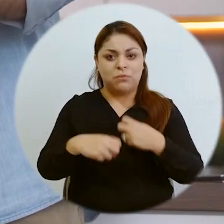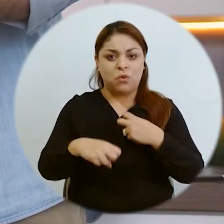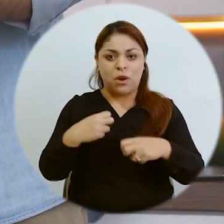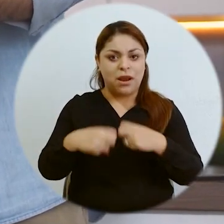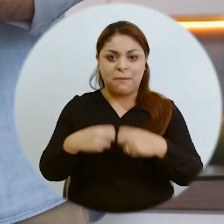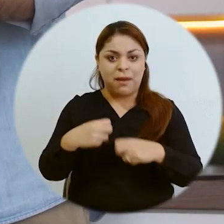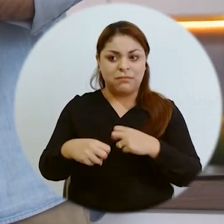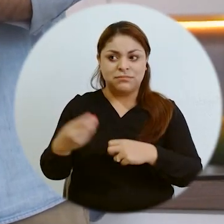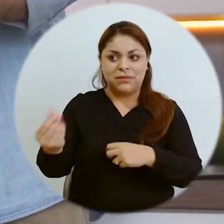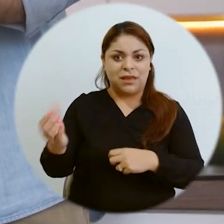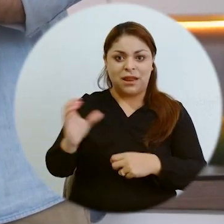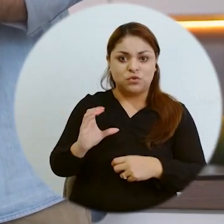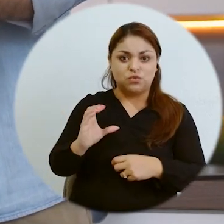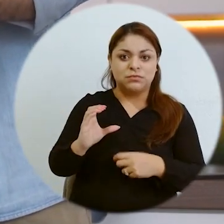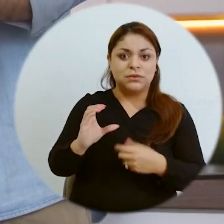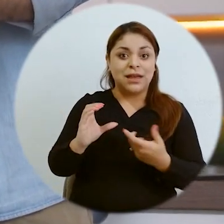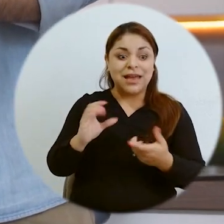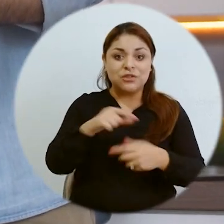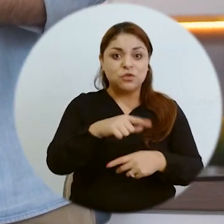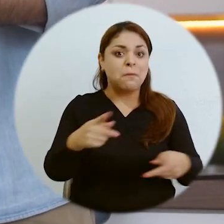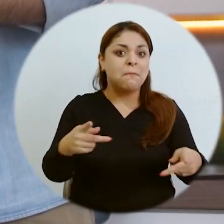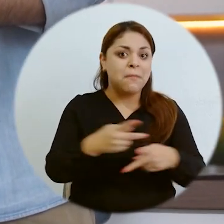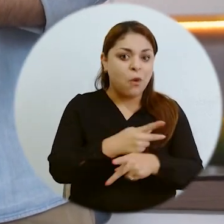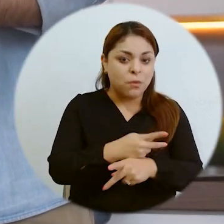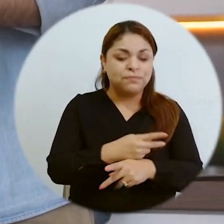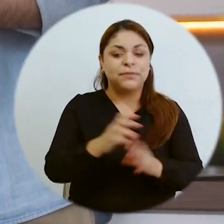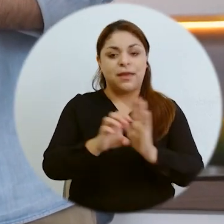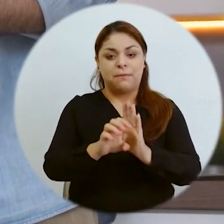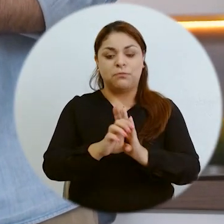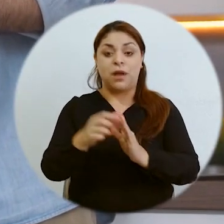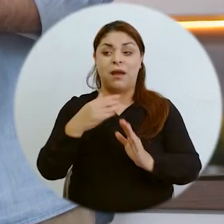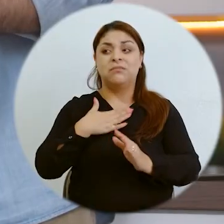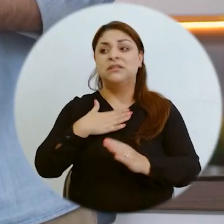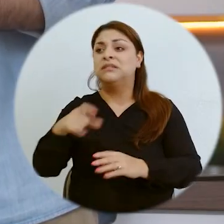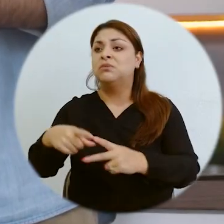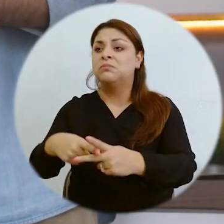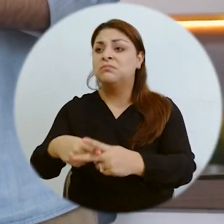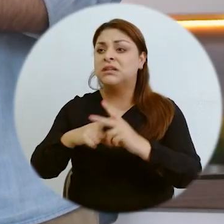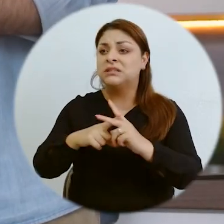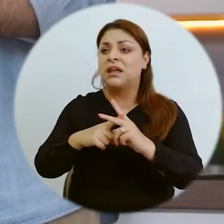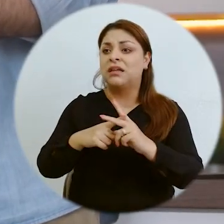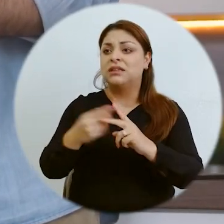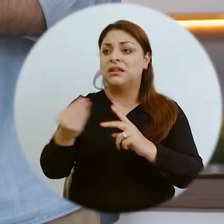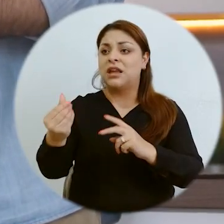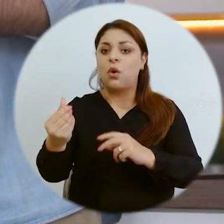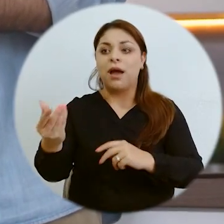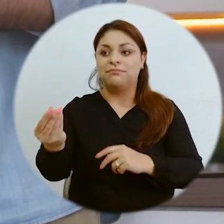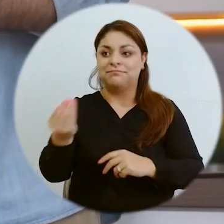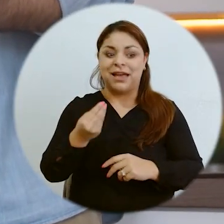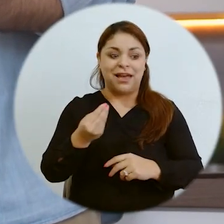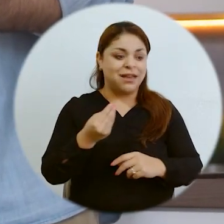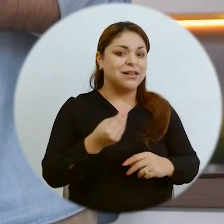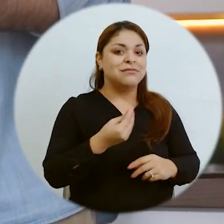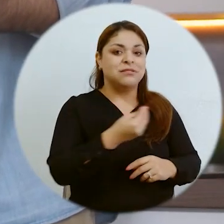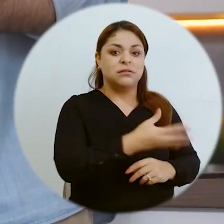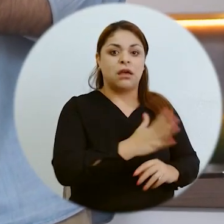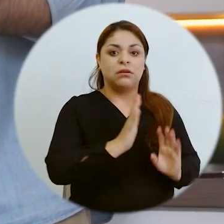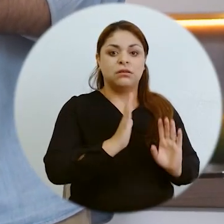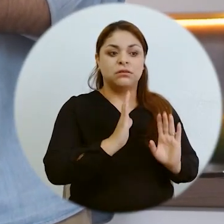problema que agrava los problemas de ingreso. A una persona, si se le presta dinero, le solucionan el problema de un